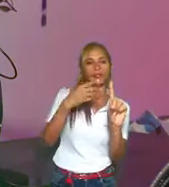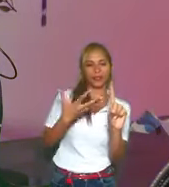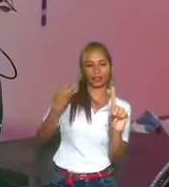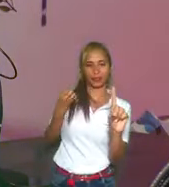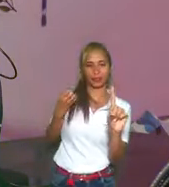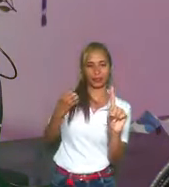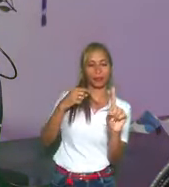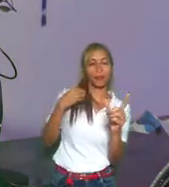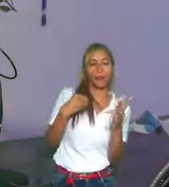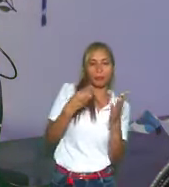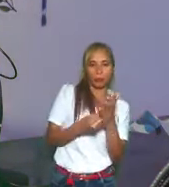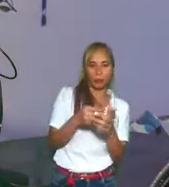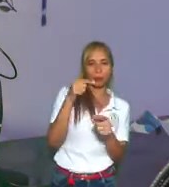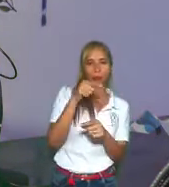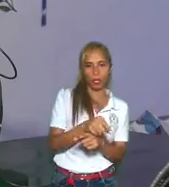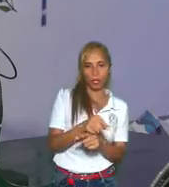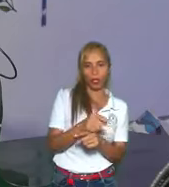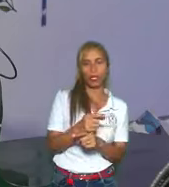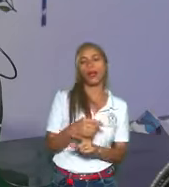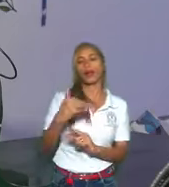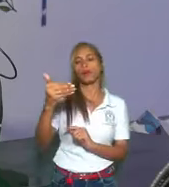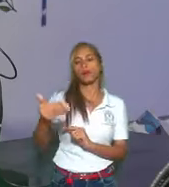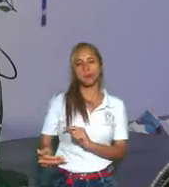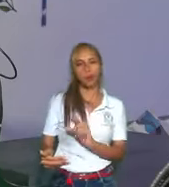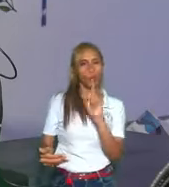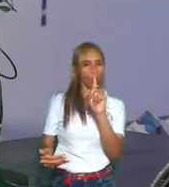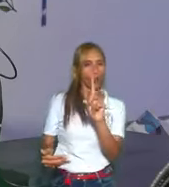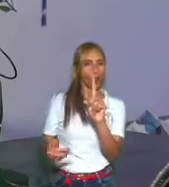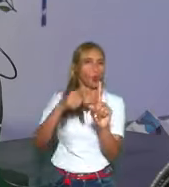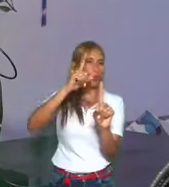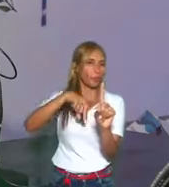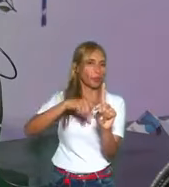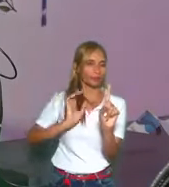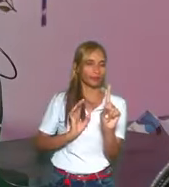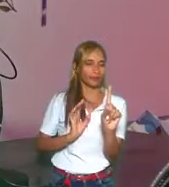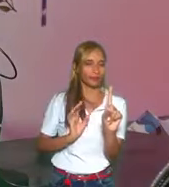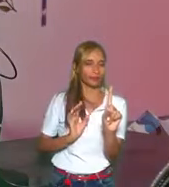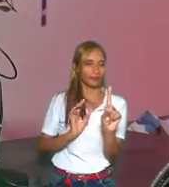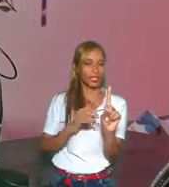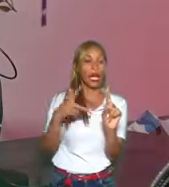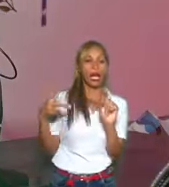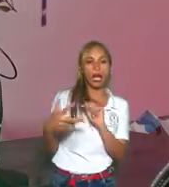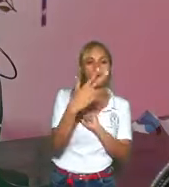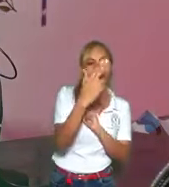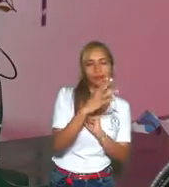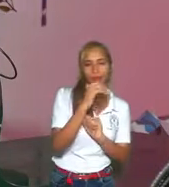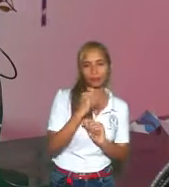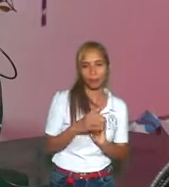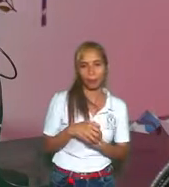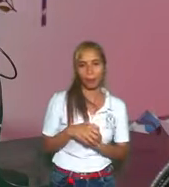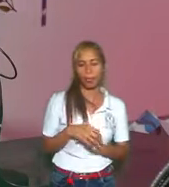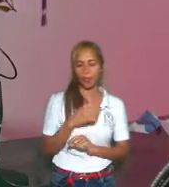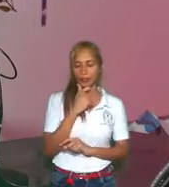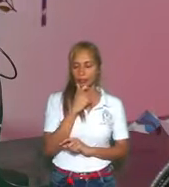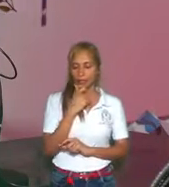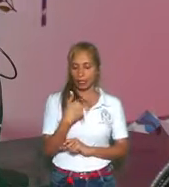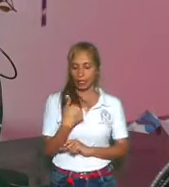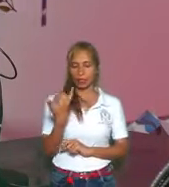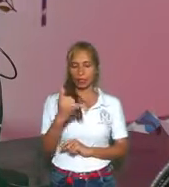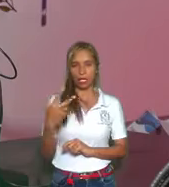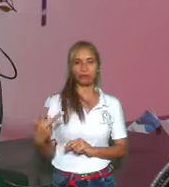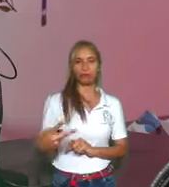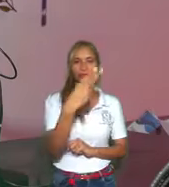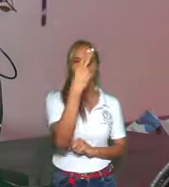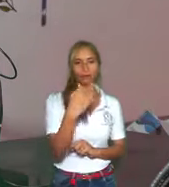ya quedo en edad 1, es decir, debo un solo mes, y con eso me evito una suspensión. Si ya tengo el servicio suspendido, pues